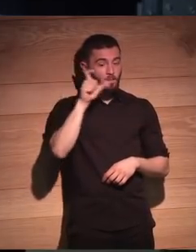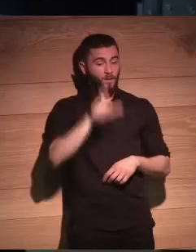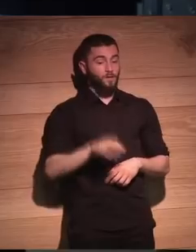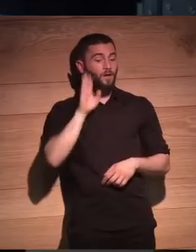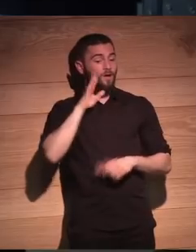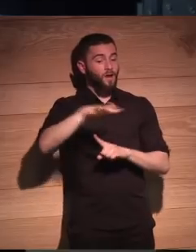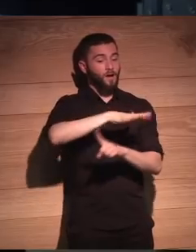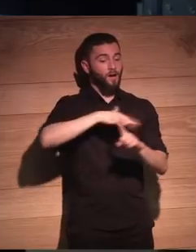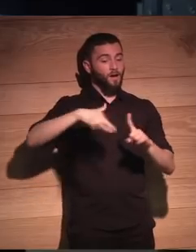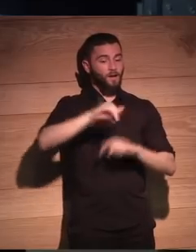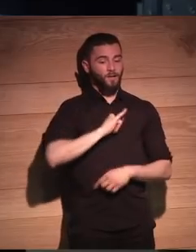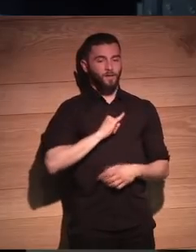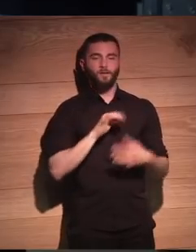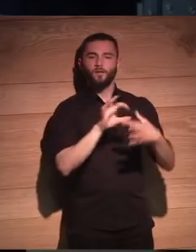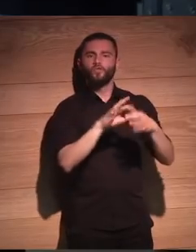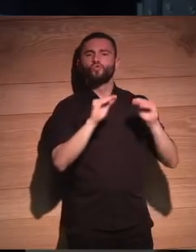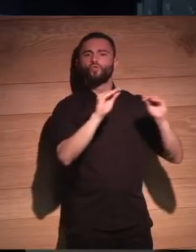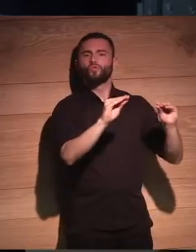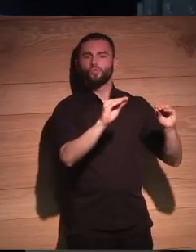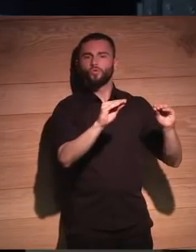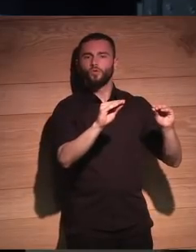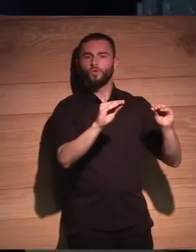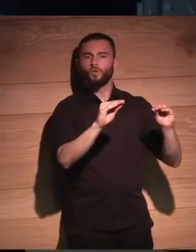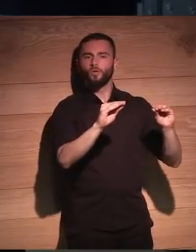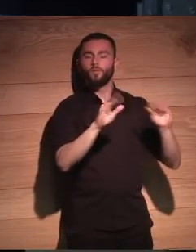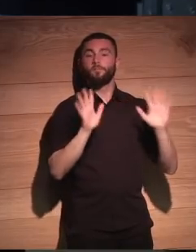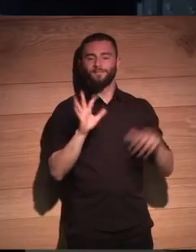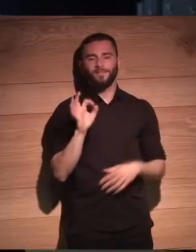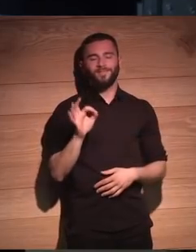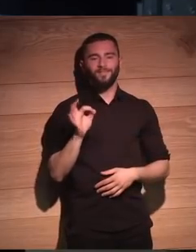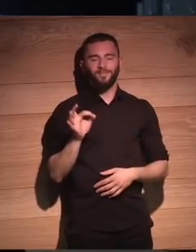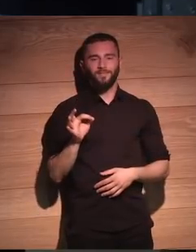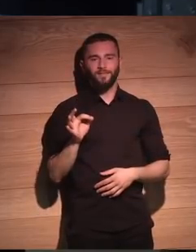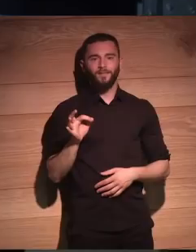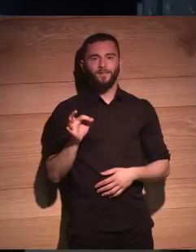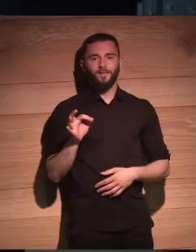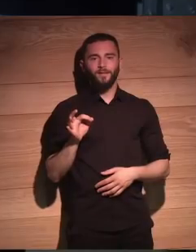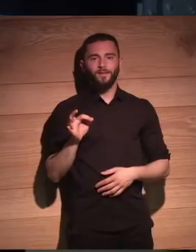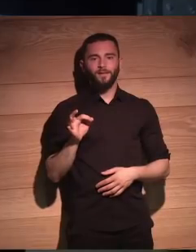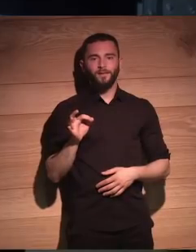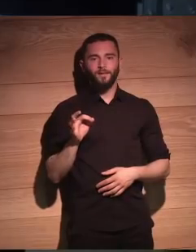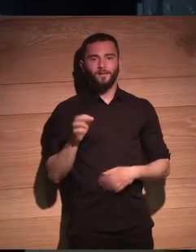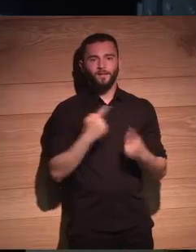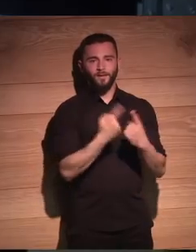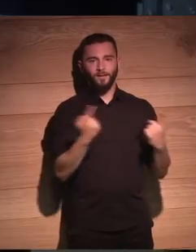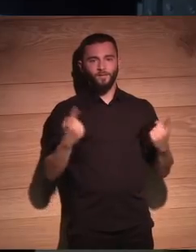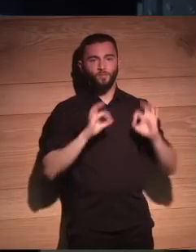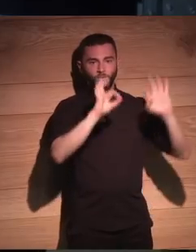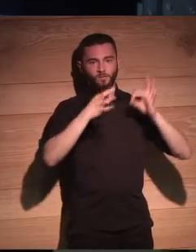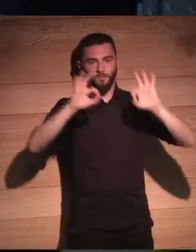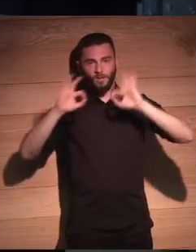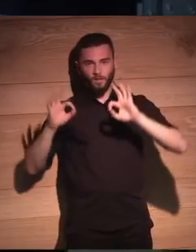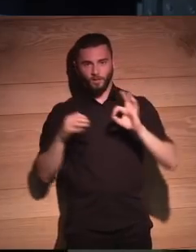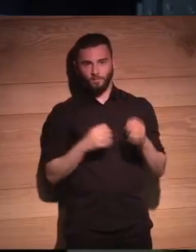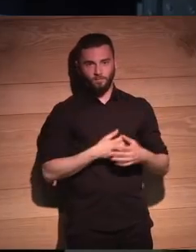tienen su propia idiosincrasia, ¿no? Y cada una... Pero es que es verdad que siendo cada una muy peculiar y en lo